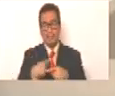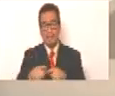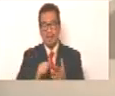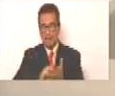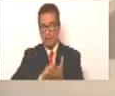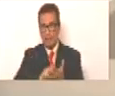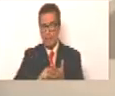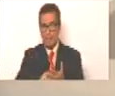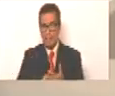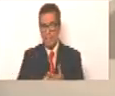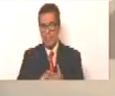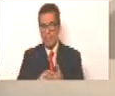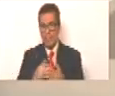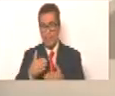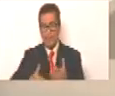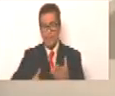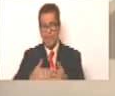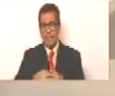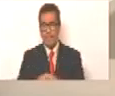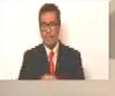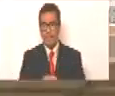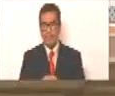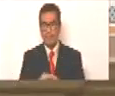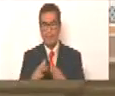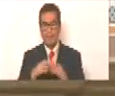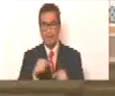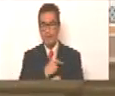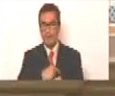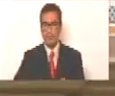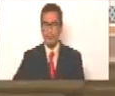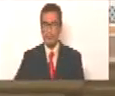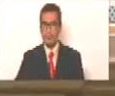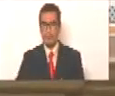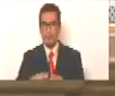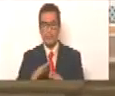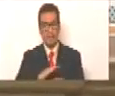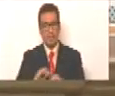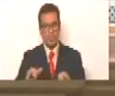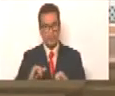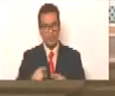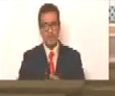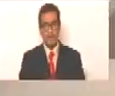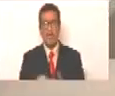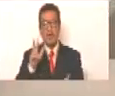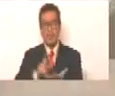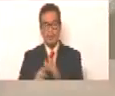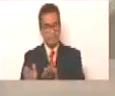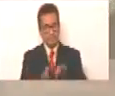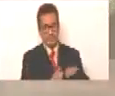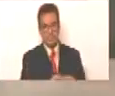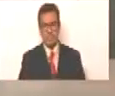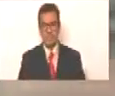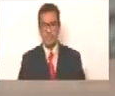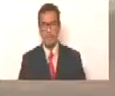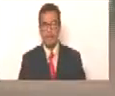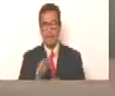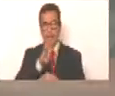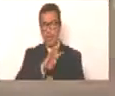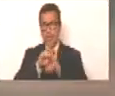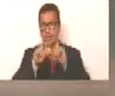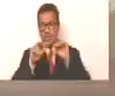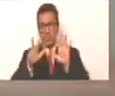parámetros físico-químicos. Es todo, presidente. En consideración, el epígrafe. Aprobado. Siguiente. 48º, se sugiere